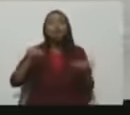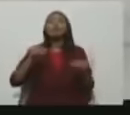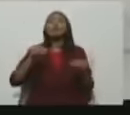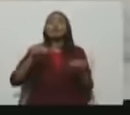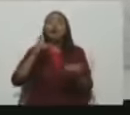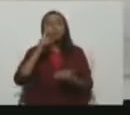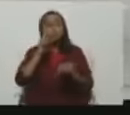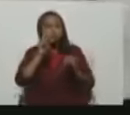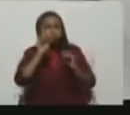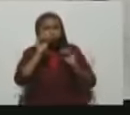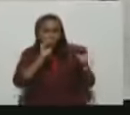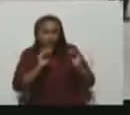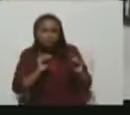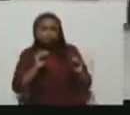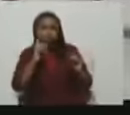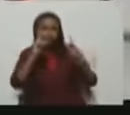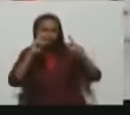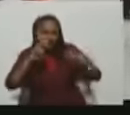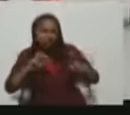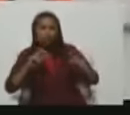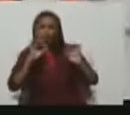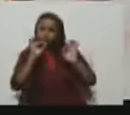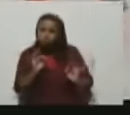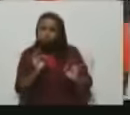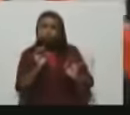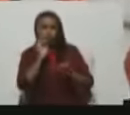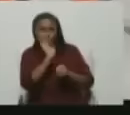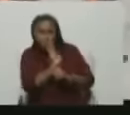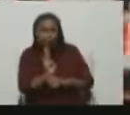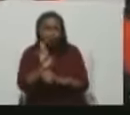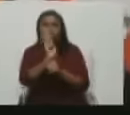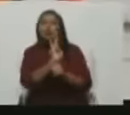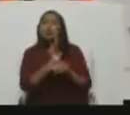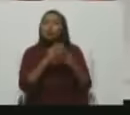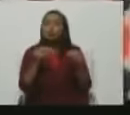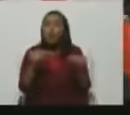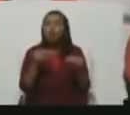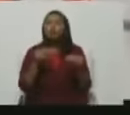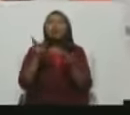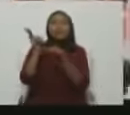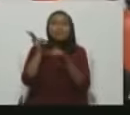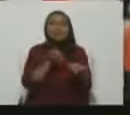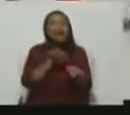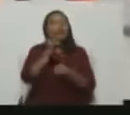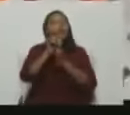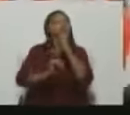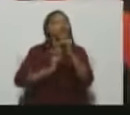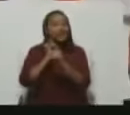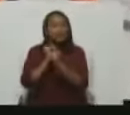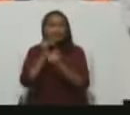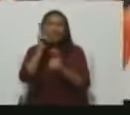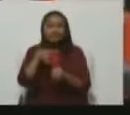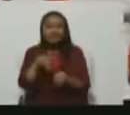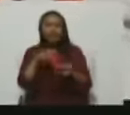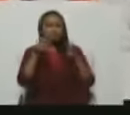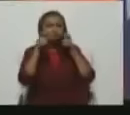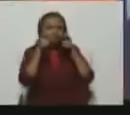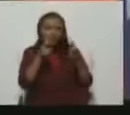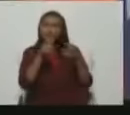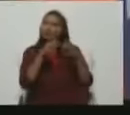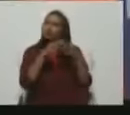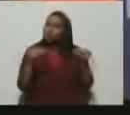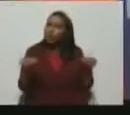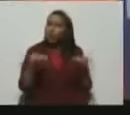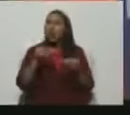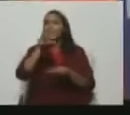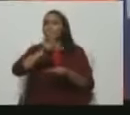alojamiento, puntos de control en la adyacencia y protección de rutas, bueno, de los veedores, invitados especiales y personal técnico, así como